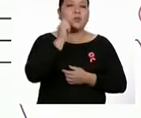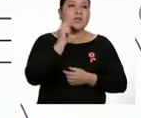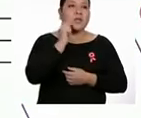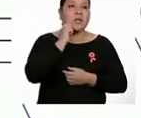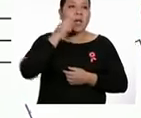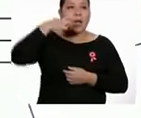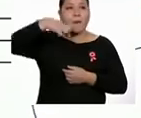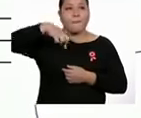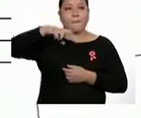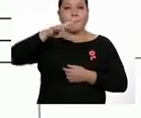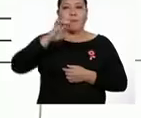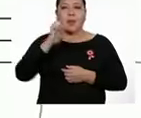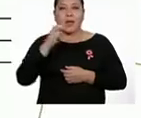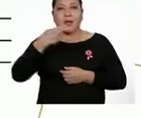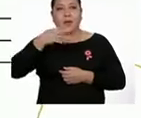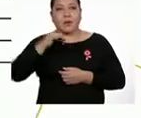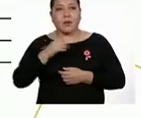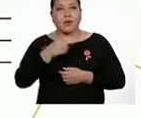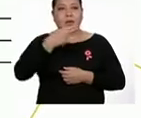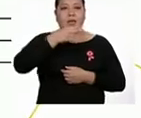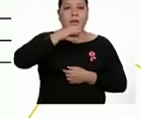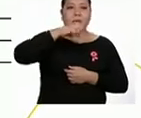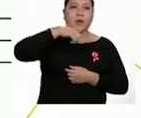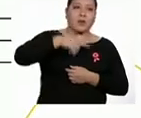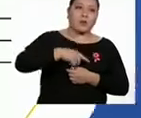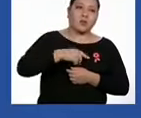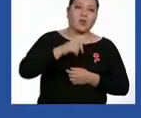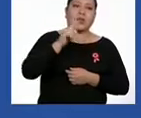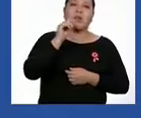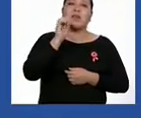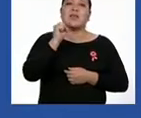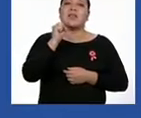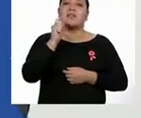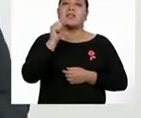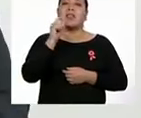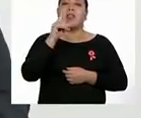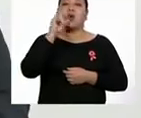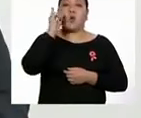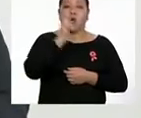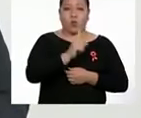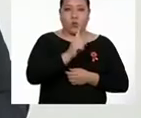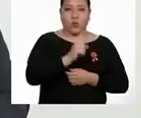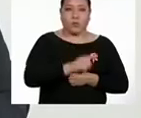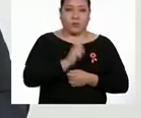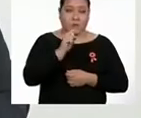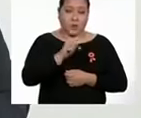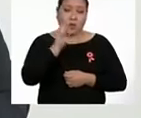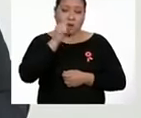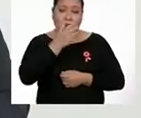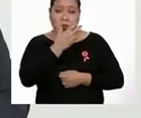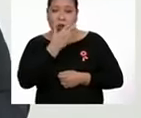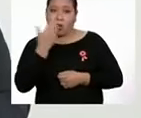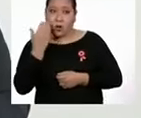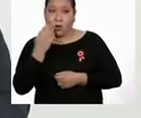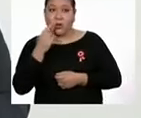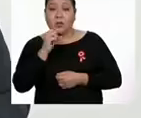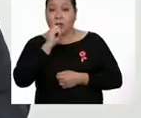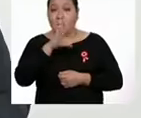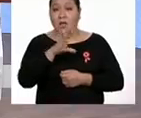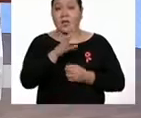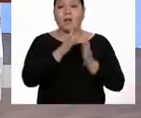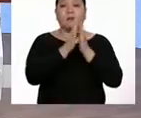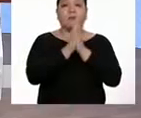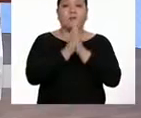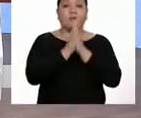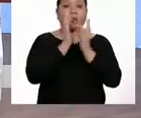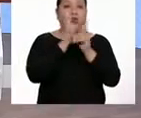de prehipertensión e hipertensión estadio 1. Si bien ha mejorado, dile que tenga mucho